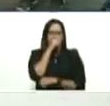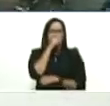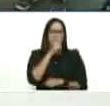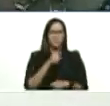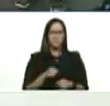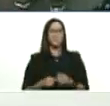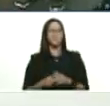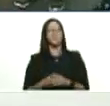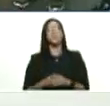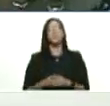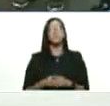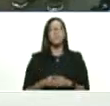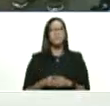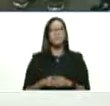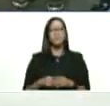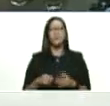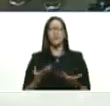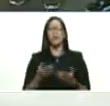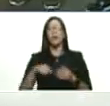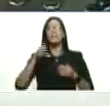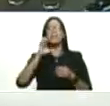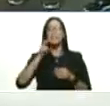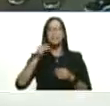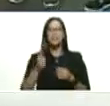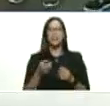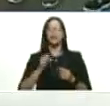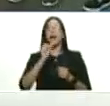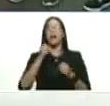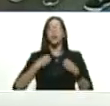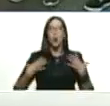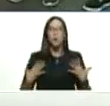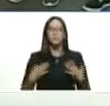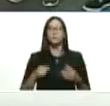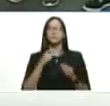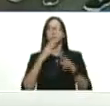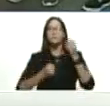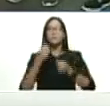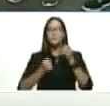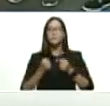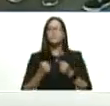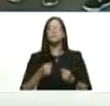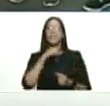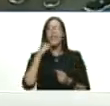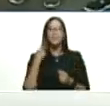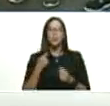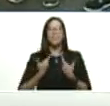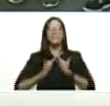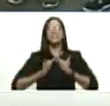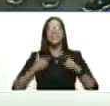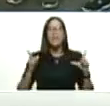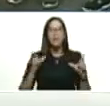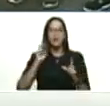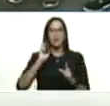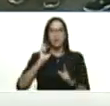a base de harina de arroz, leche completa, azúcar y es libre de gluten.